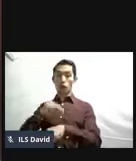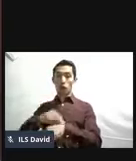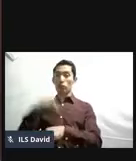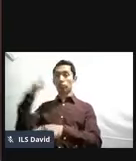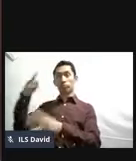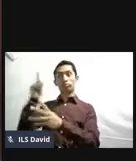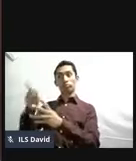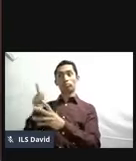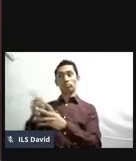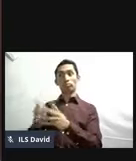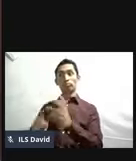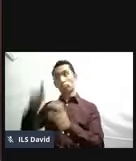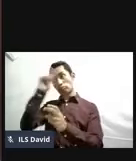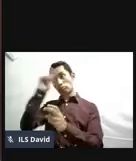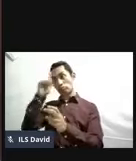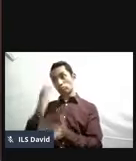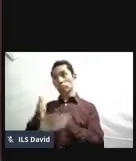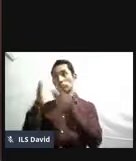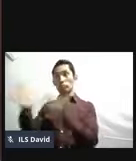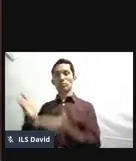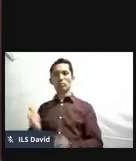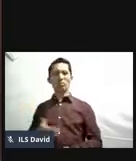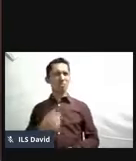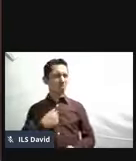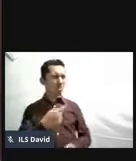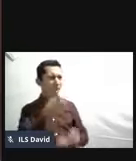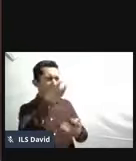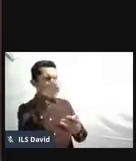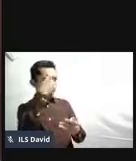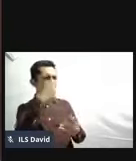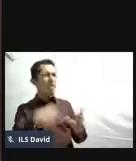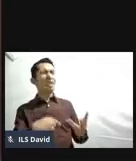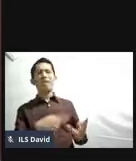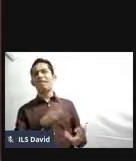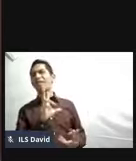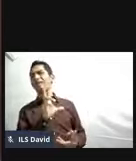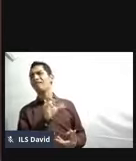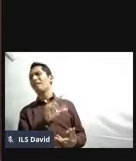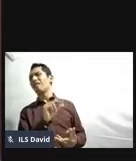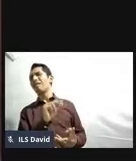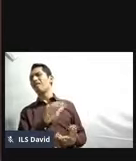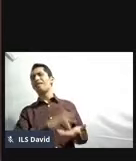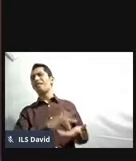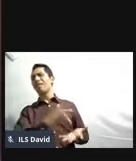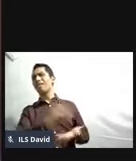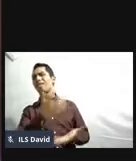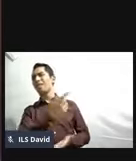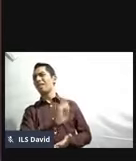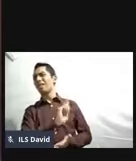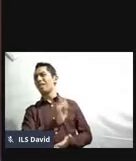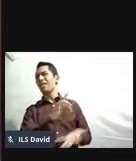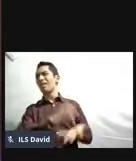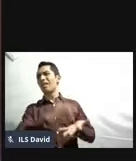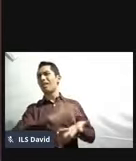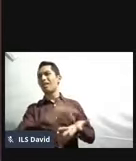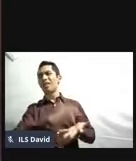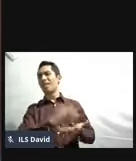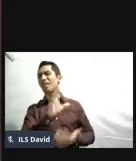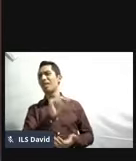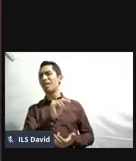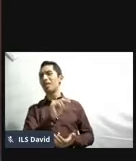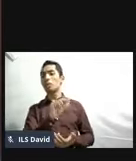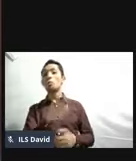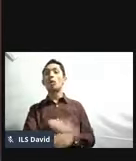no porque no seamos responsables per se, sino porque justo el cerebro tiene